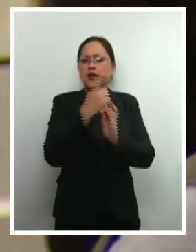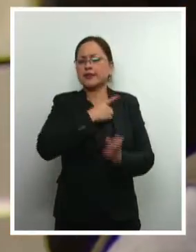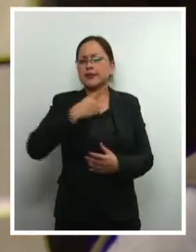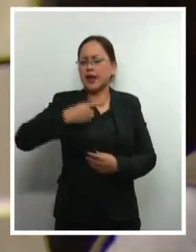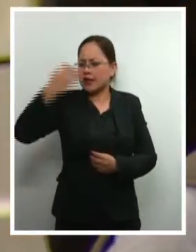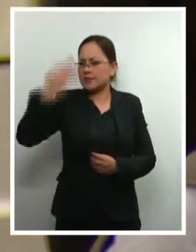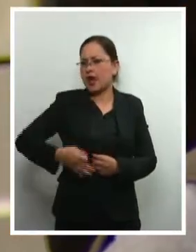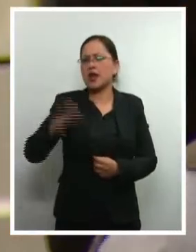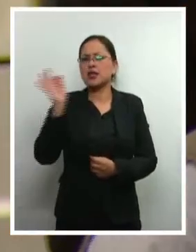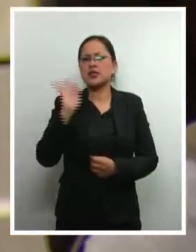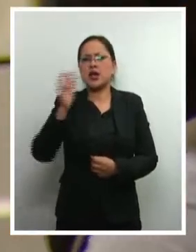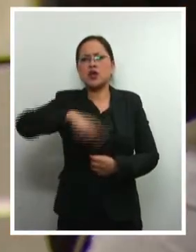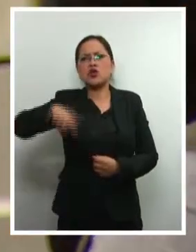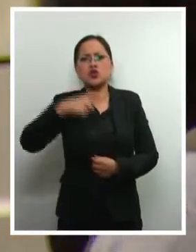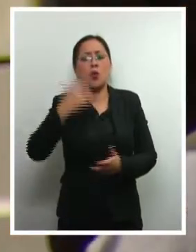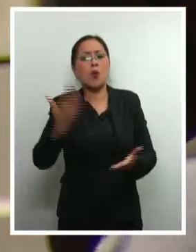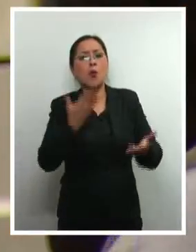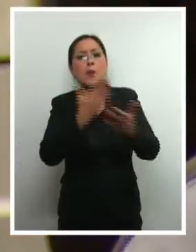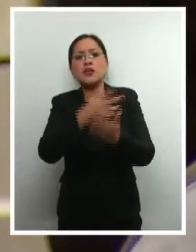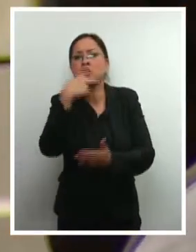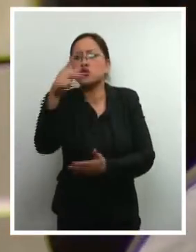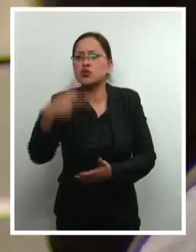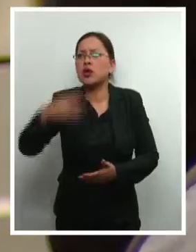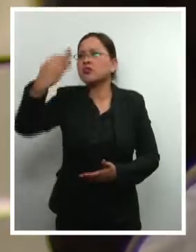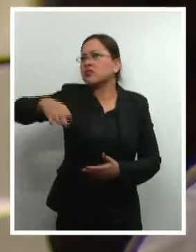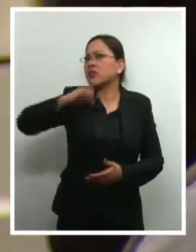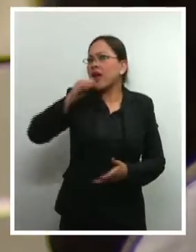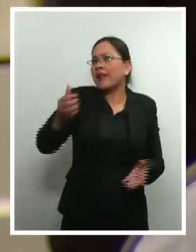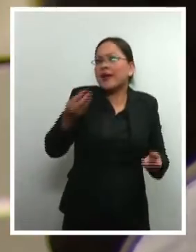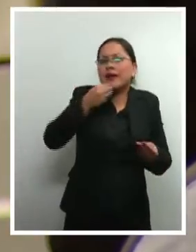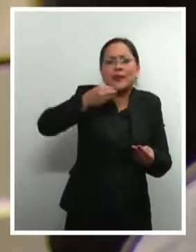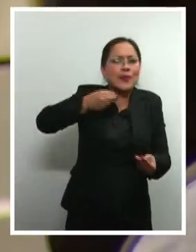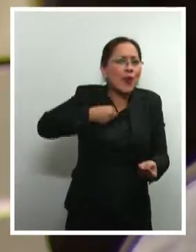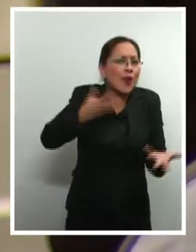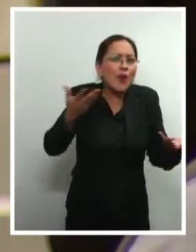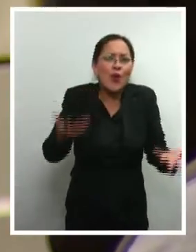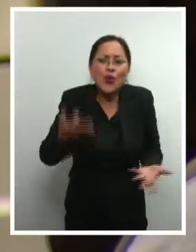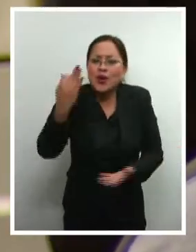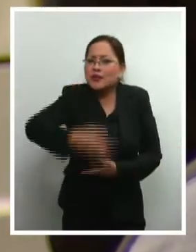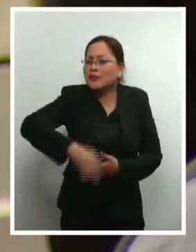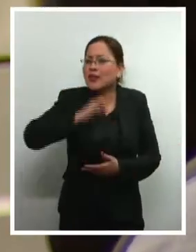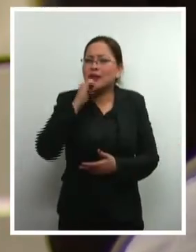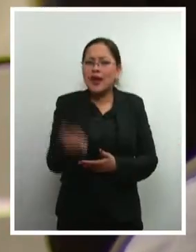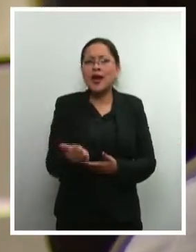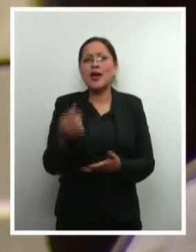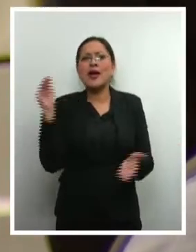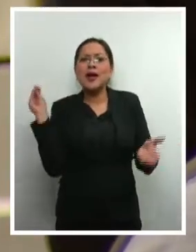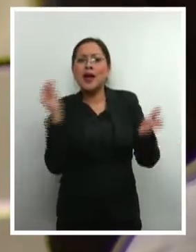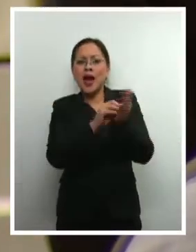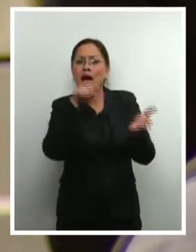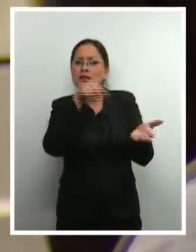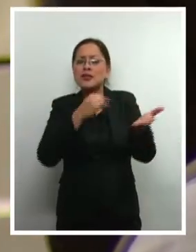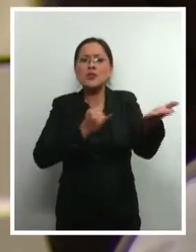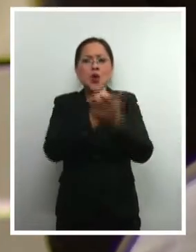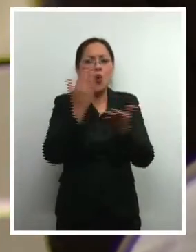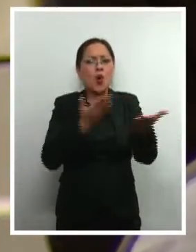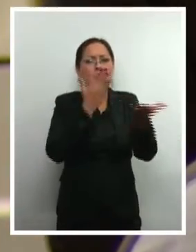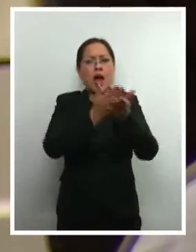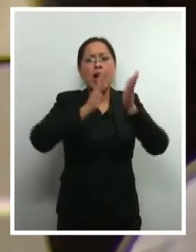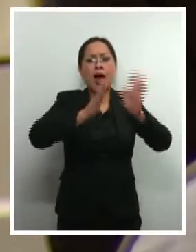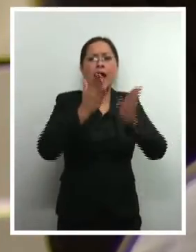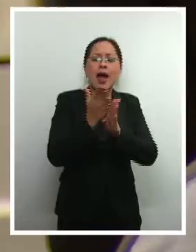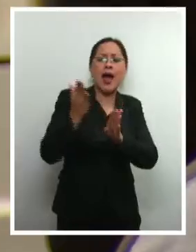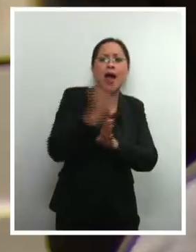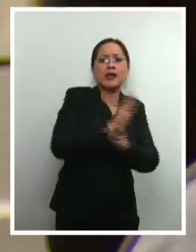cuando no se aceptan sus propuestas, pues no se aceptaron y se queda lo que está en el dictamen. Eso es lo